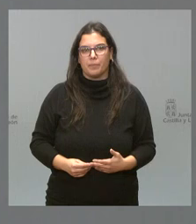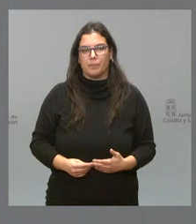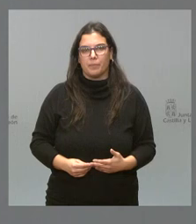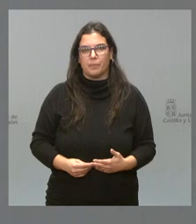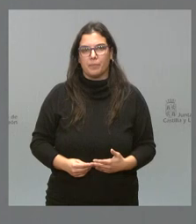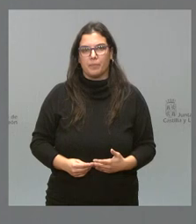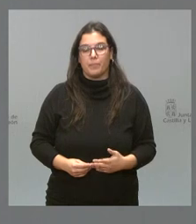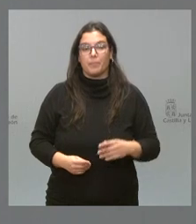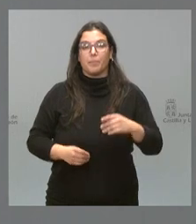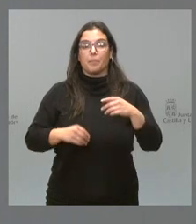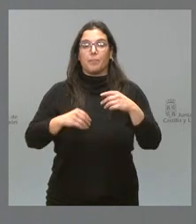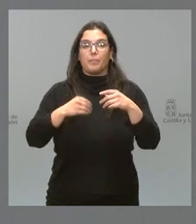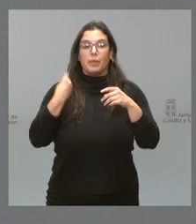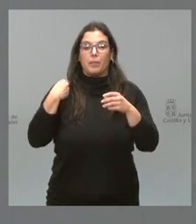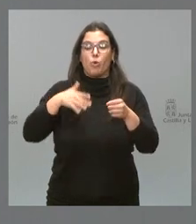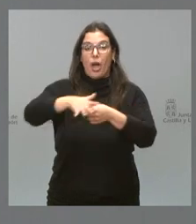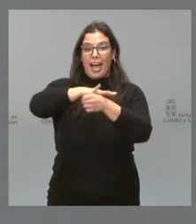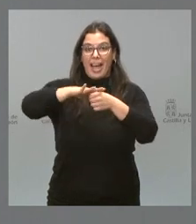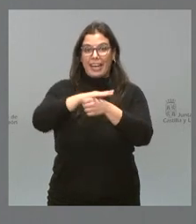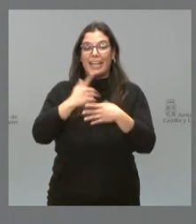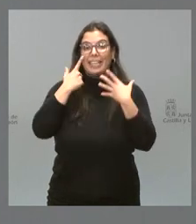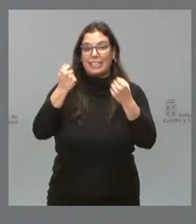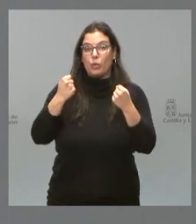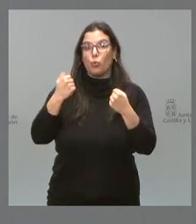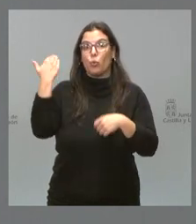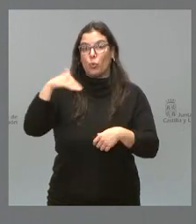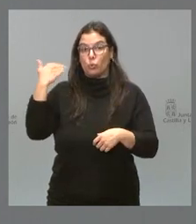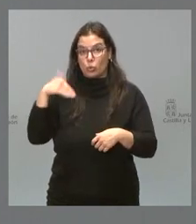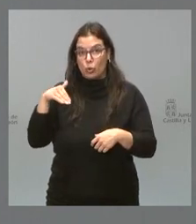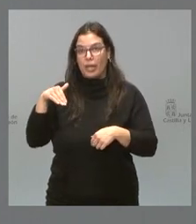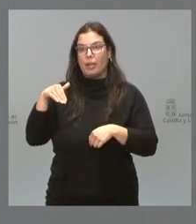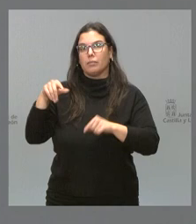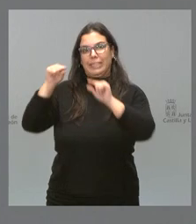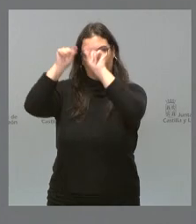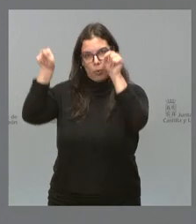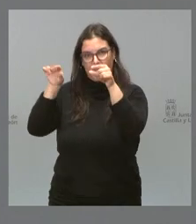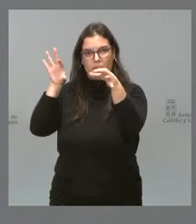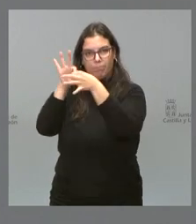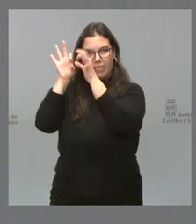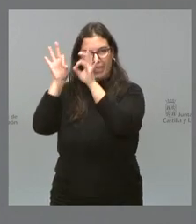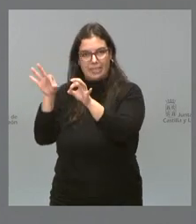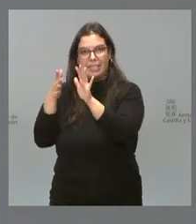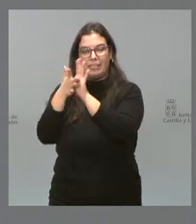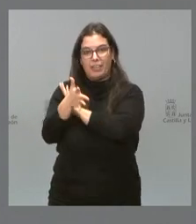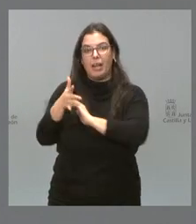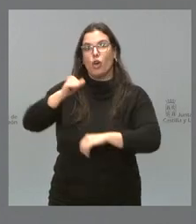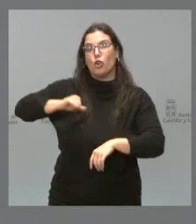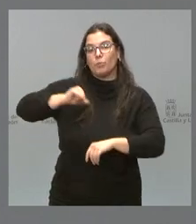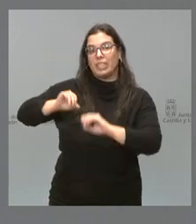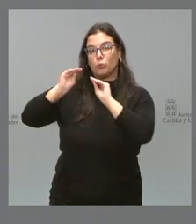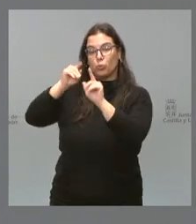pues la definición de área de salud de Soria coincide con su provincia y por tanto el hospital de referencia